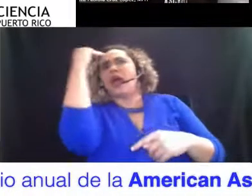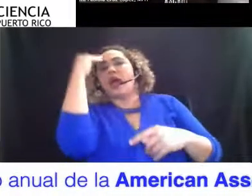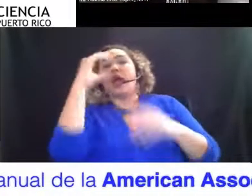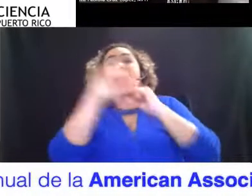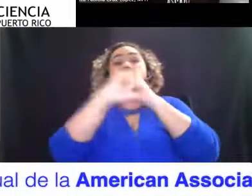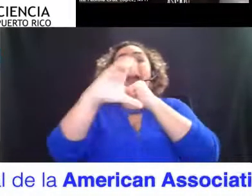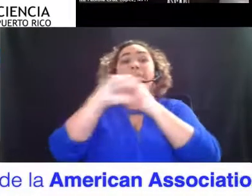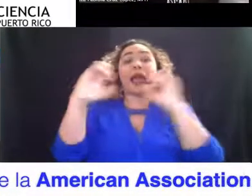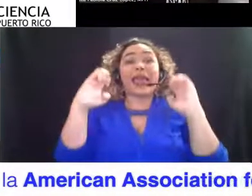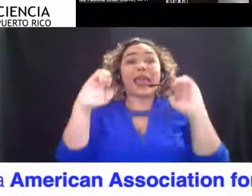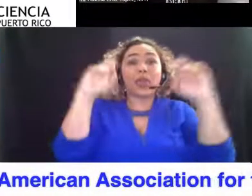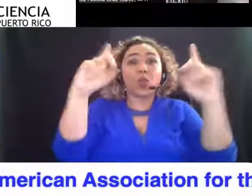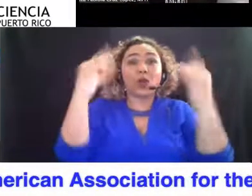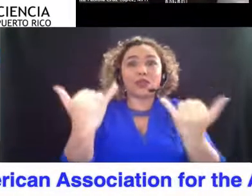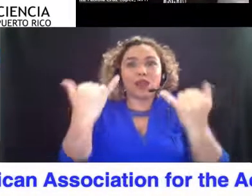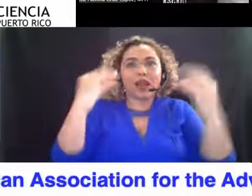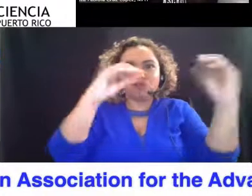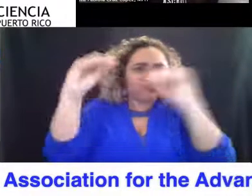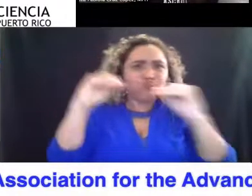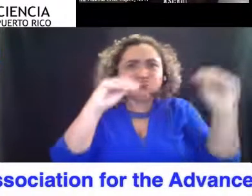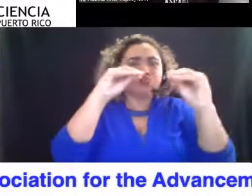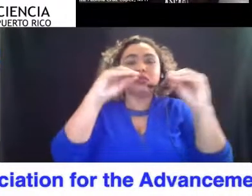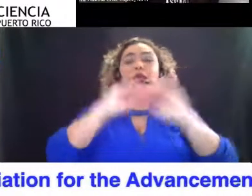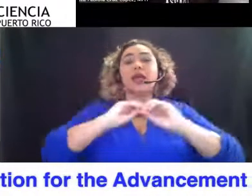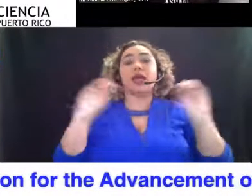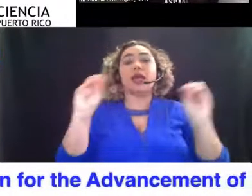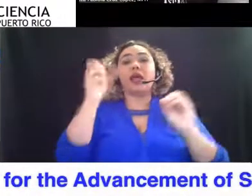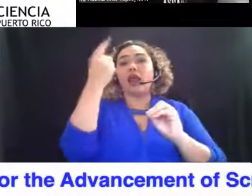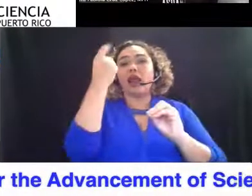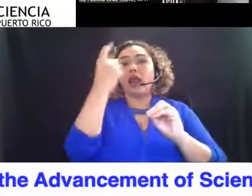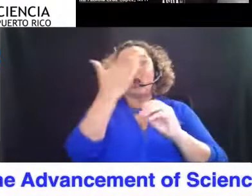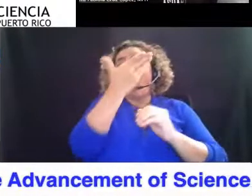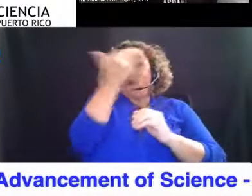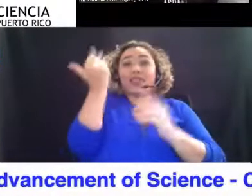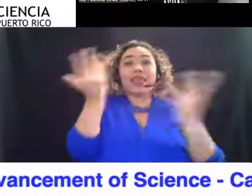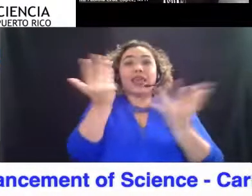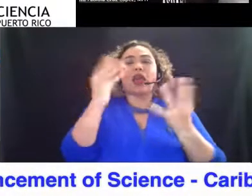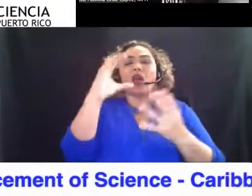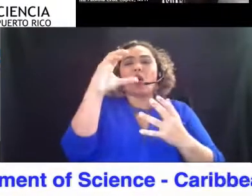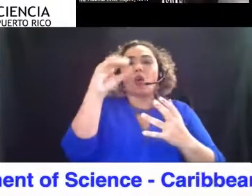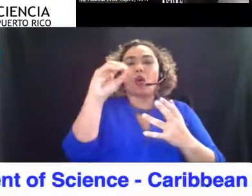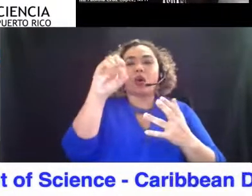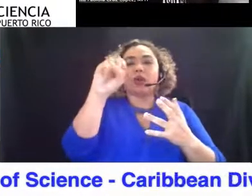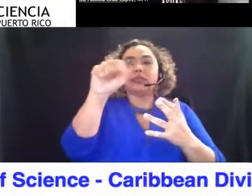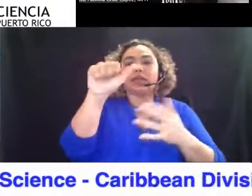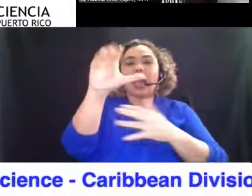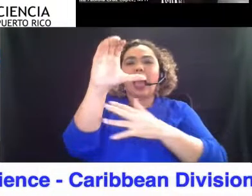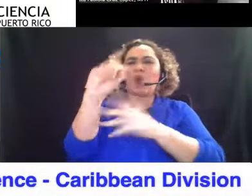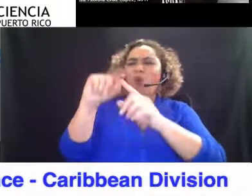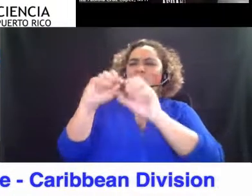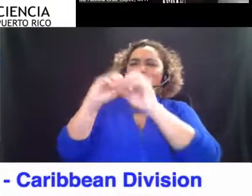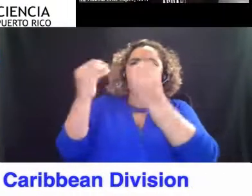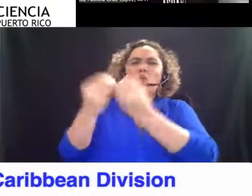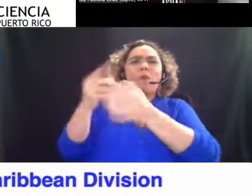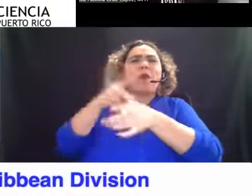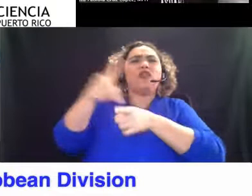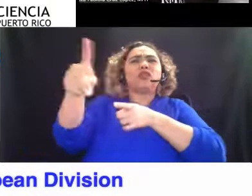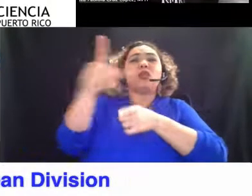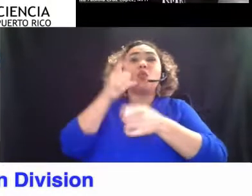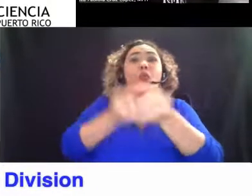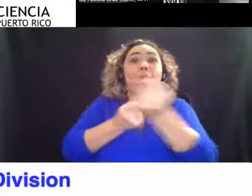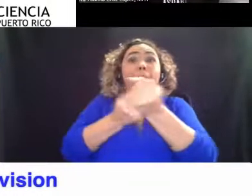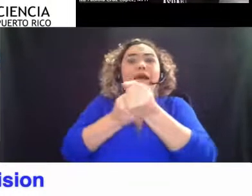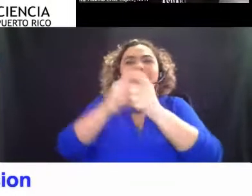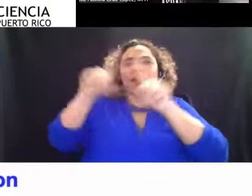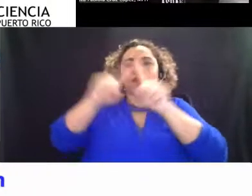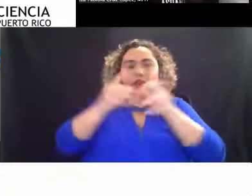de educación que están dirigiendo, sin dejar esto de lado también lo que es COSACO, un grupo de profesionales bien comprometidos de